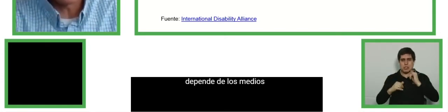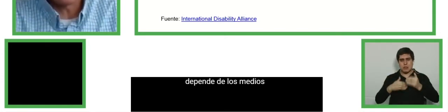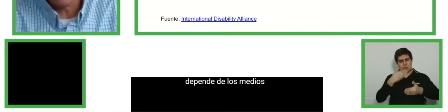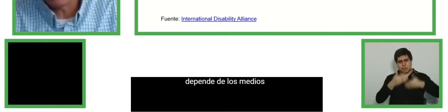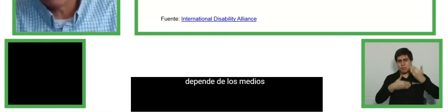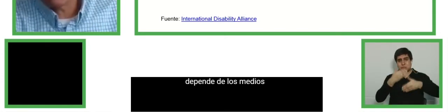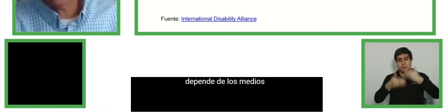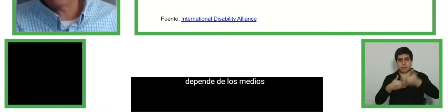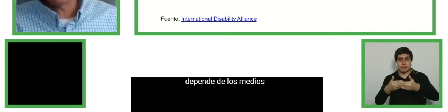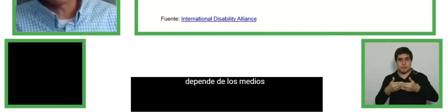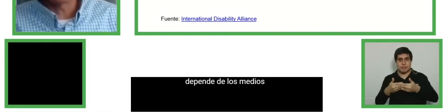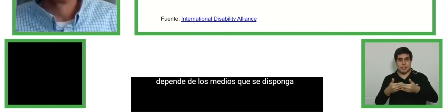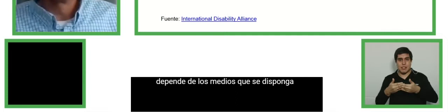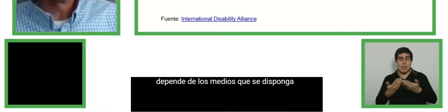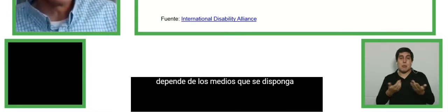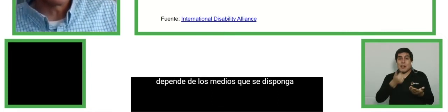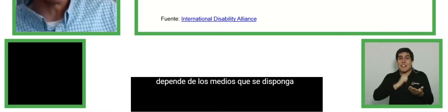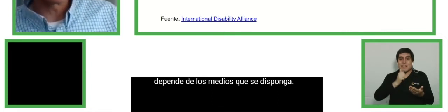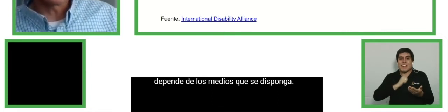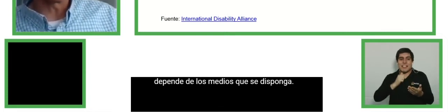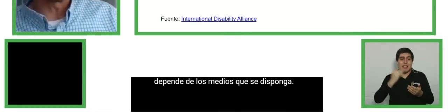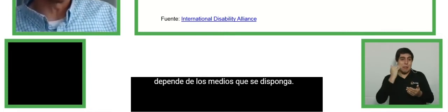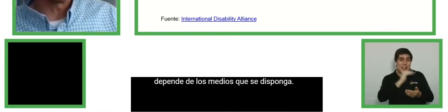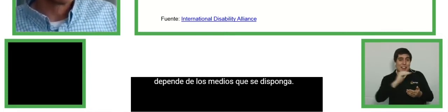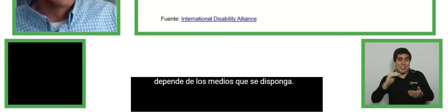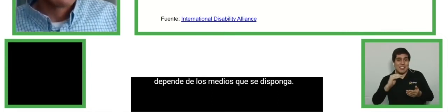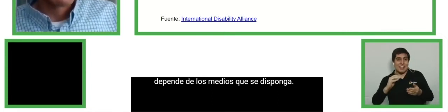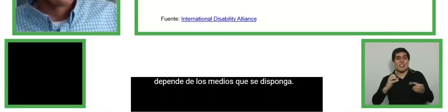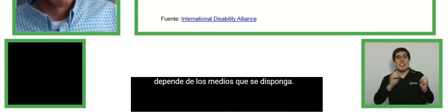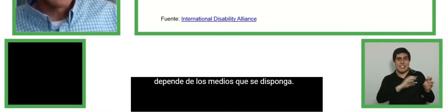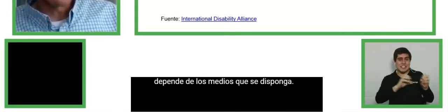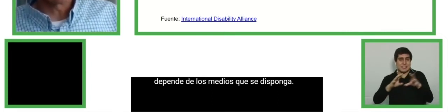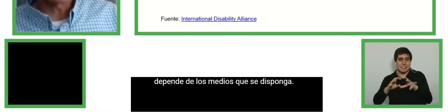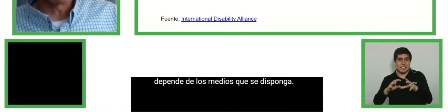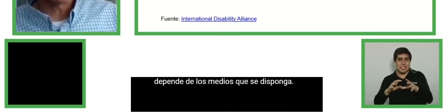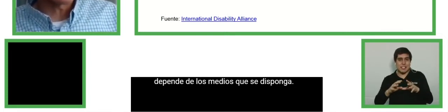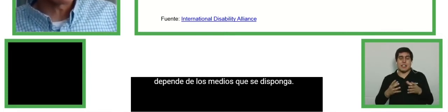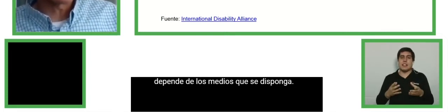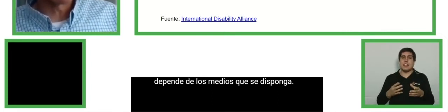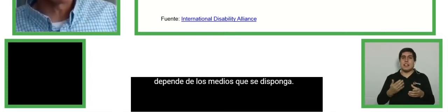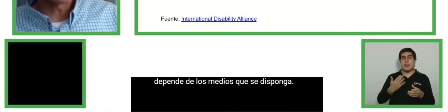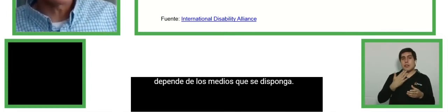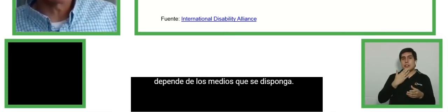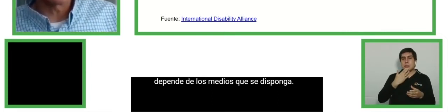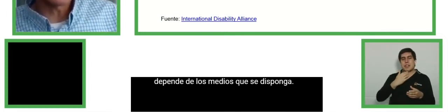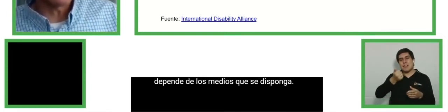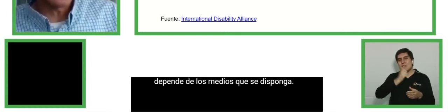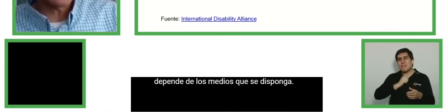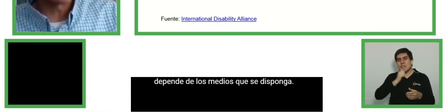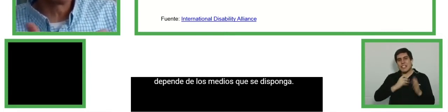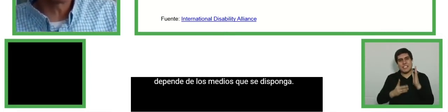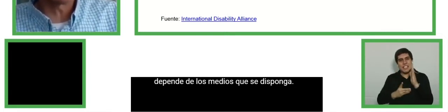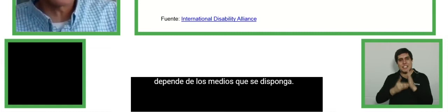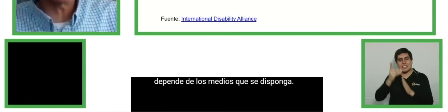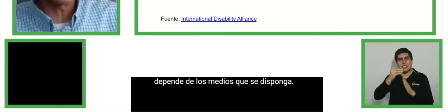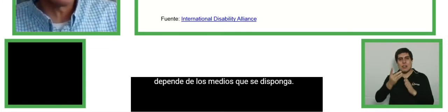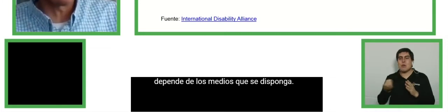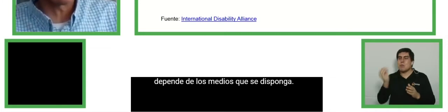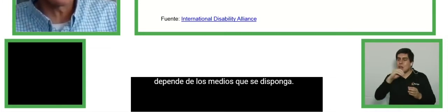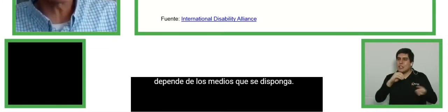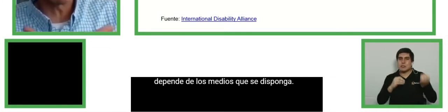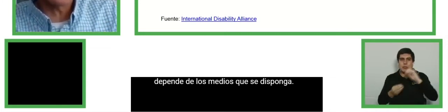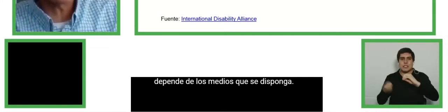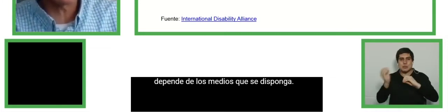la necesidad, ¿no? Haciendo de la necesidad virtud, pero realmente creo que hacen falta desarrollarlas mucho más